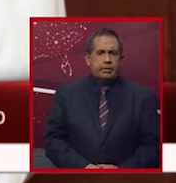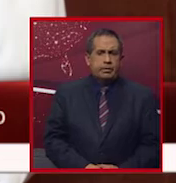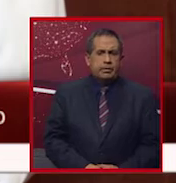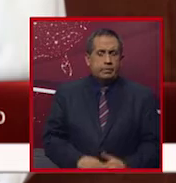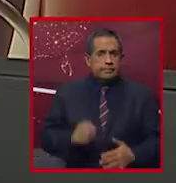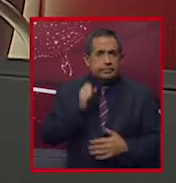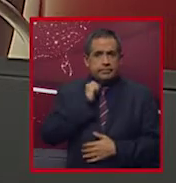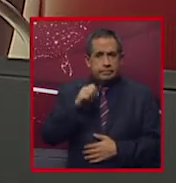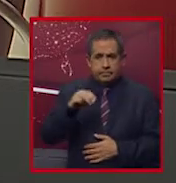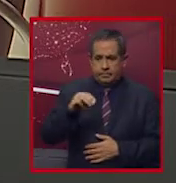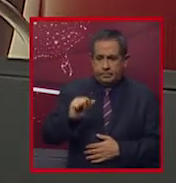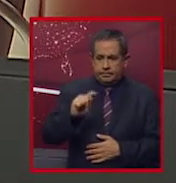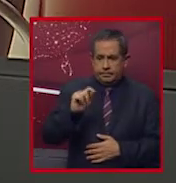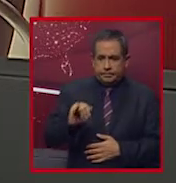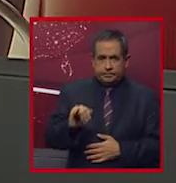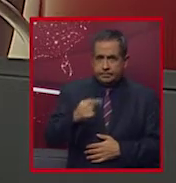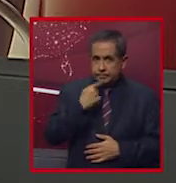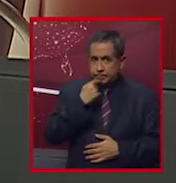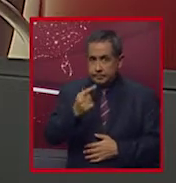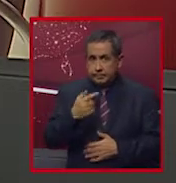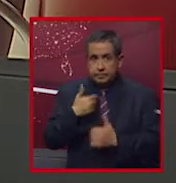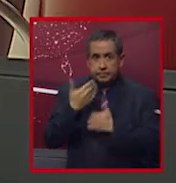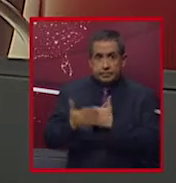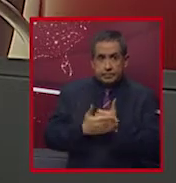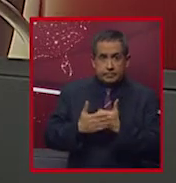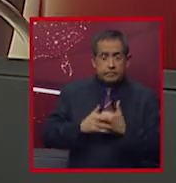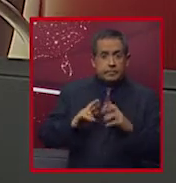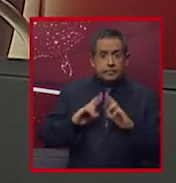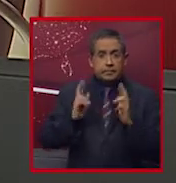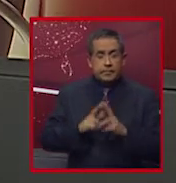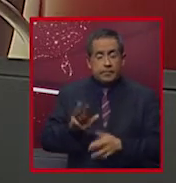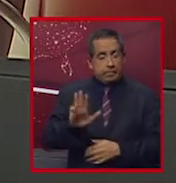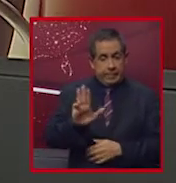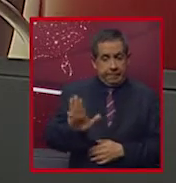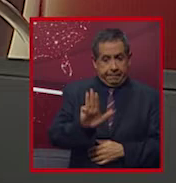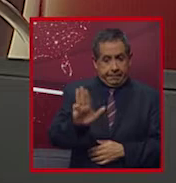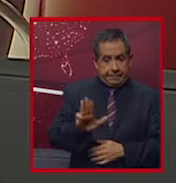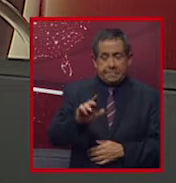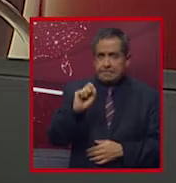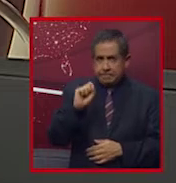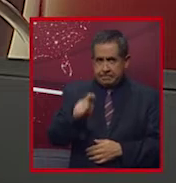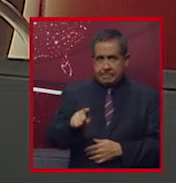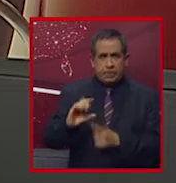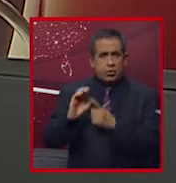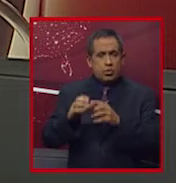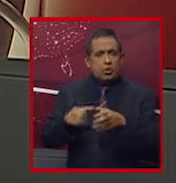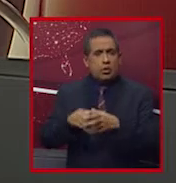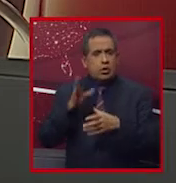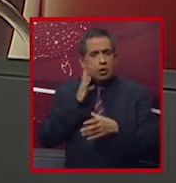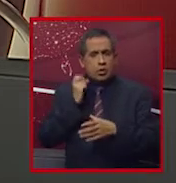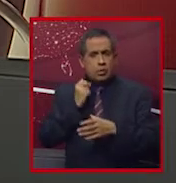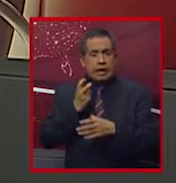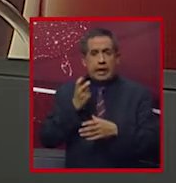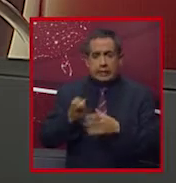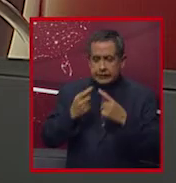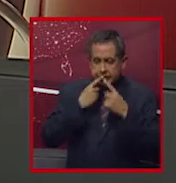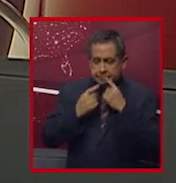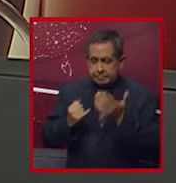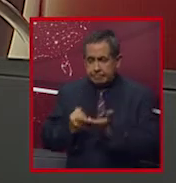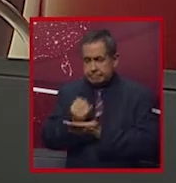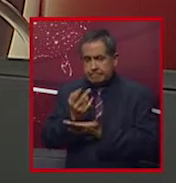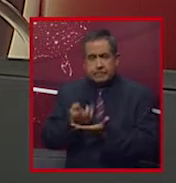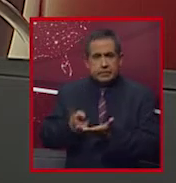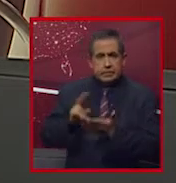Bueno, el senador Martí Batres puntualizó que será en la sesión del próximo miércoles de la Comisión Permanente cuando se dicte turno